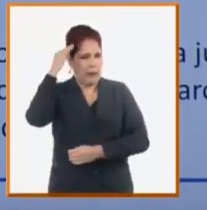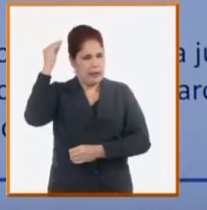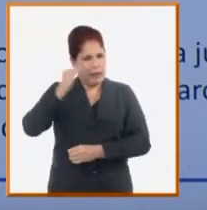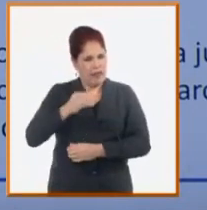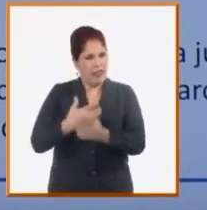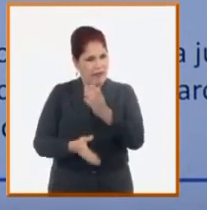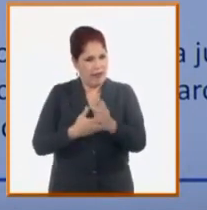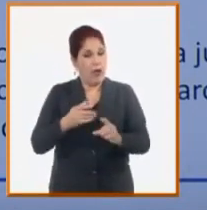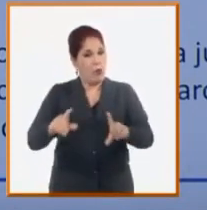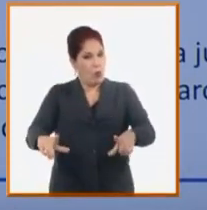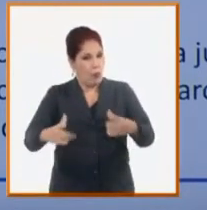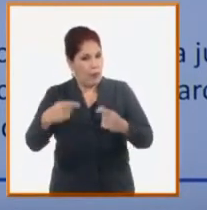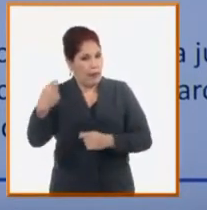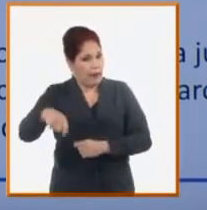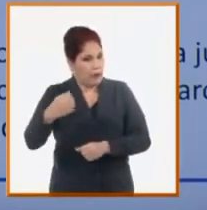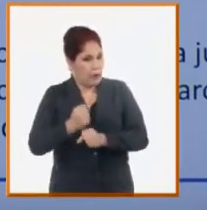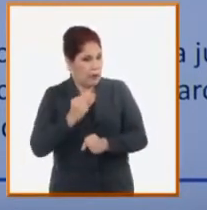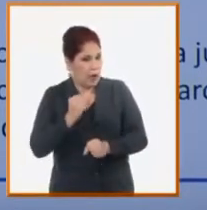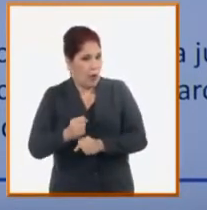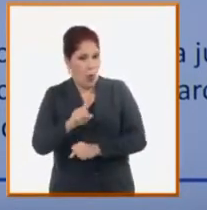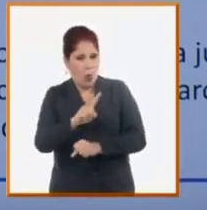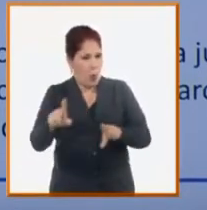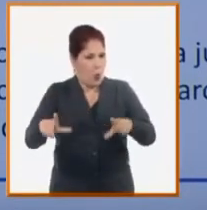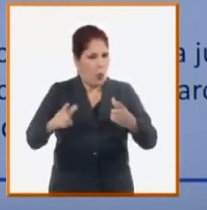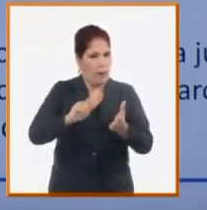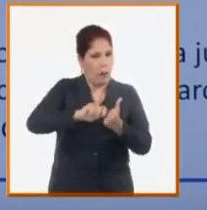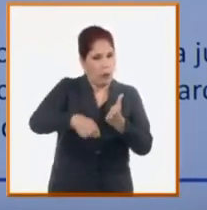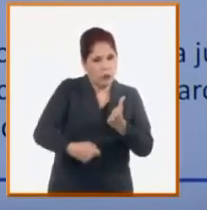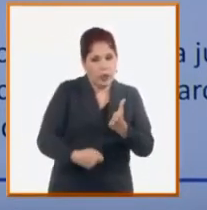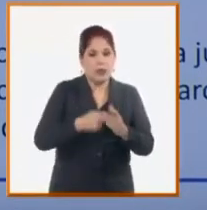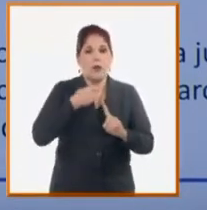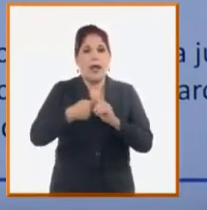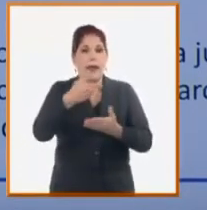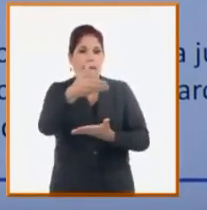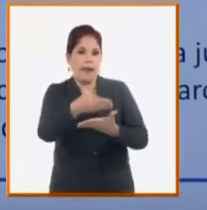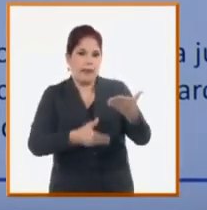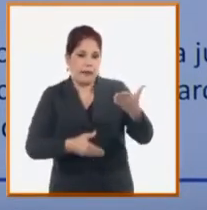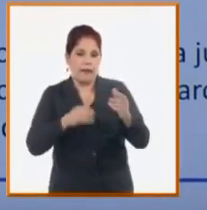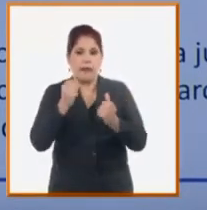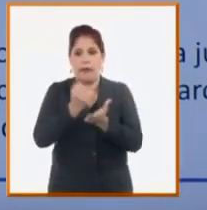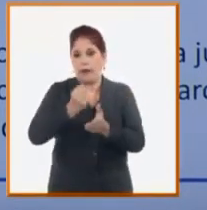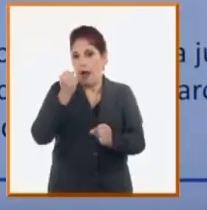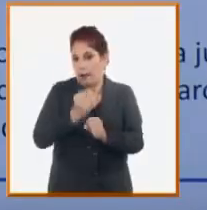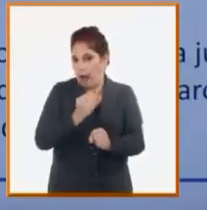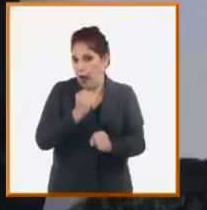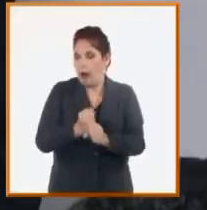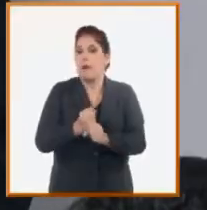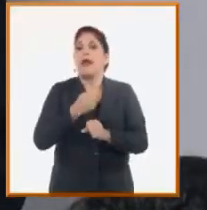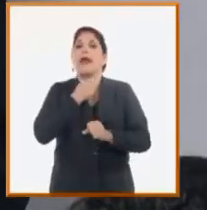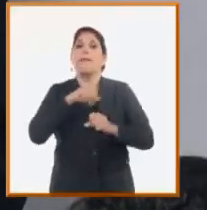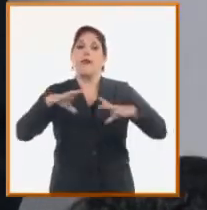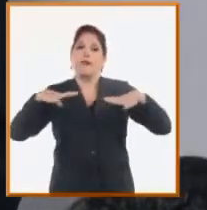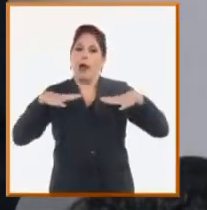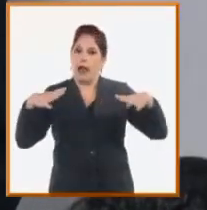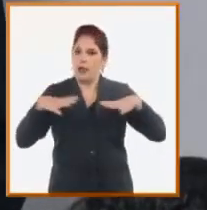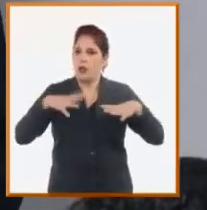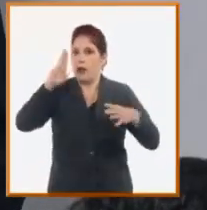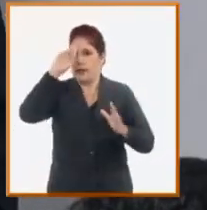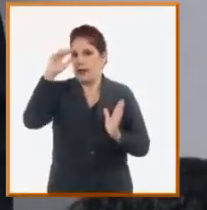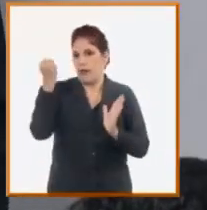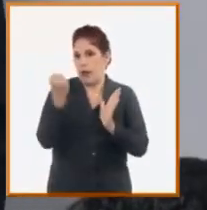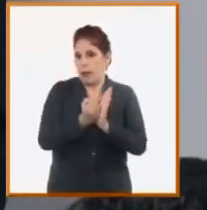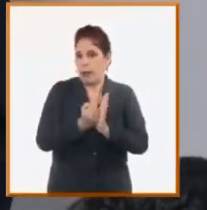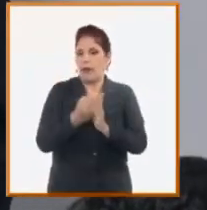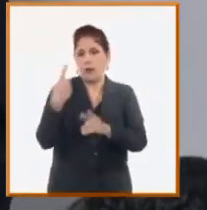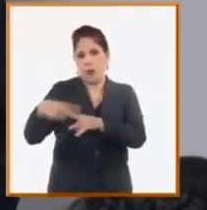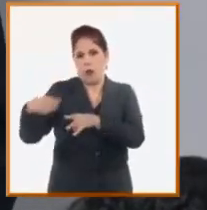se cumplen los derechos laborales, la contratación, los expedientes laborales, lo que tiene que ver con vacaciones, certificados médicos,